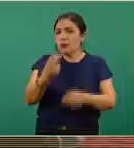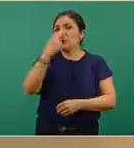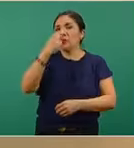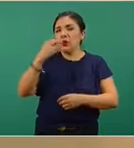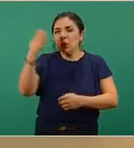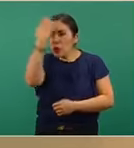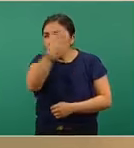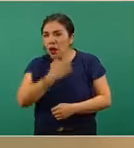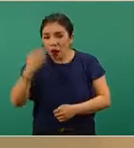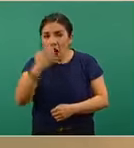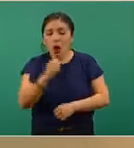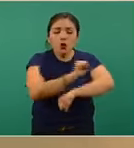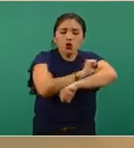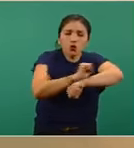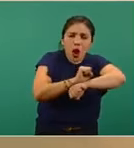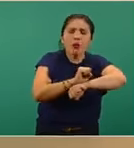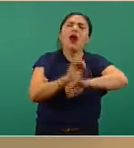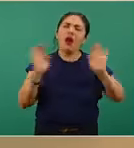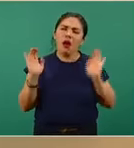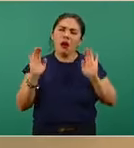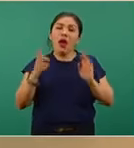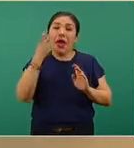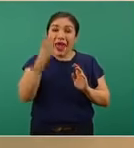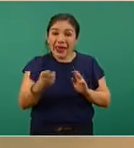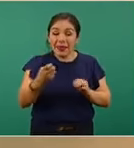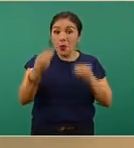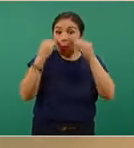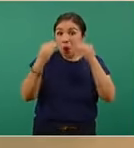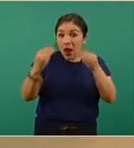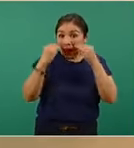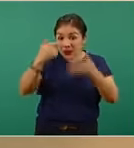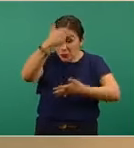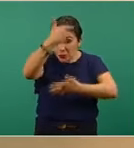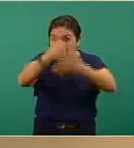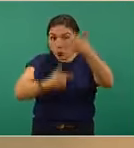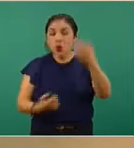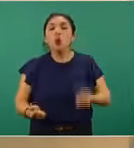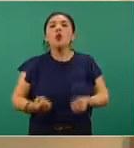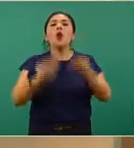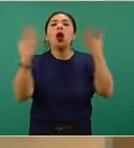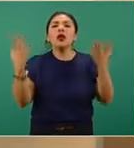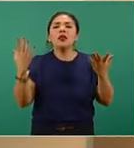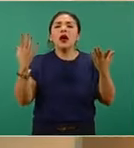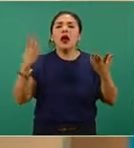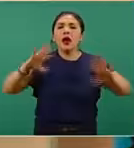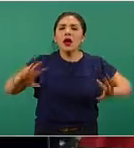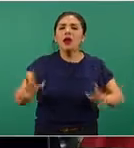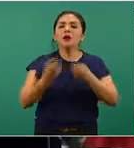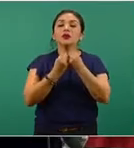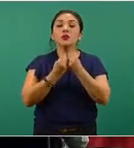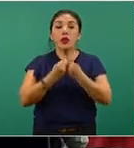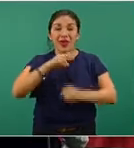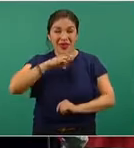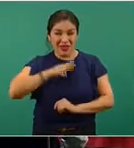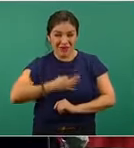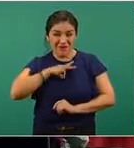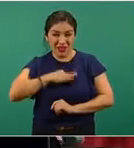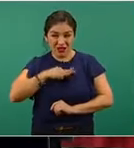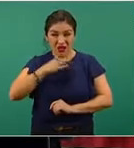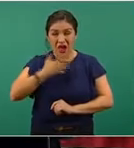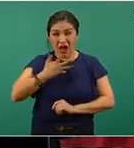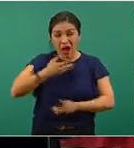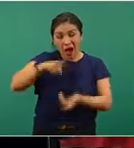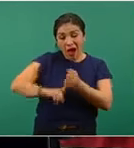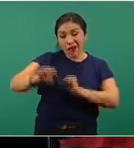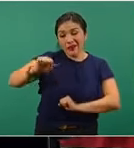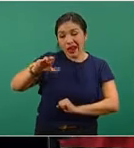les toma una proporción. Entonces, por lo tanto, este muestreo, el muestreo de infección activa por